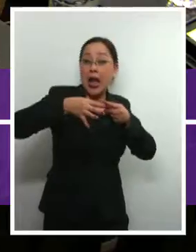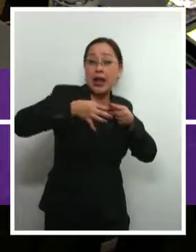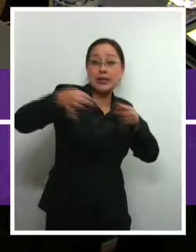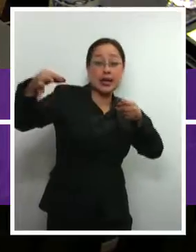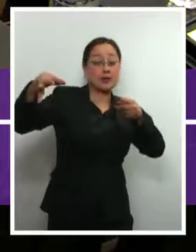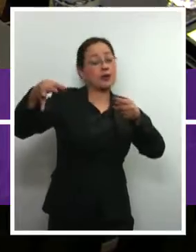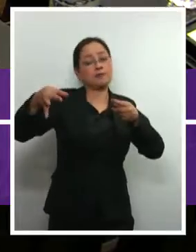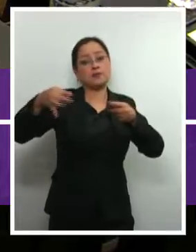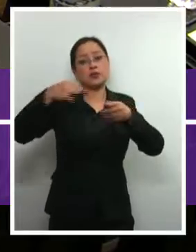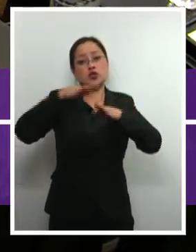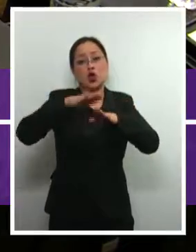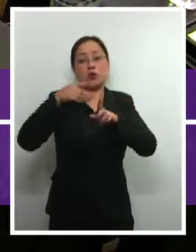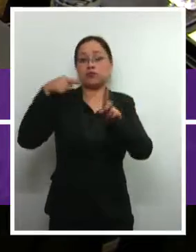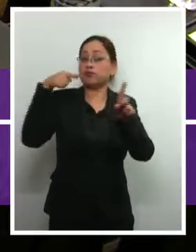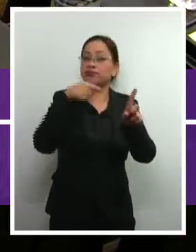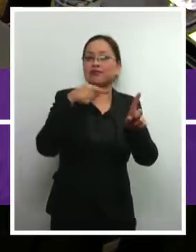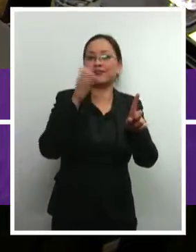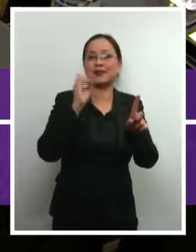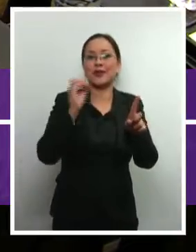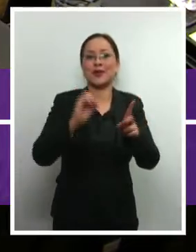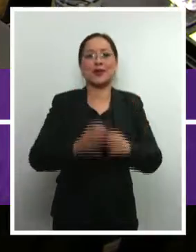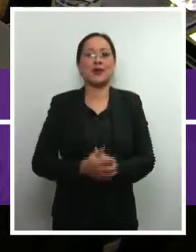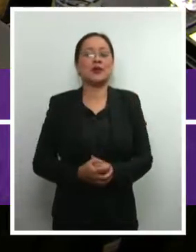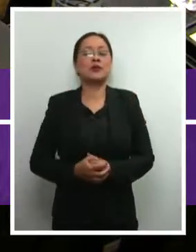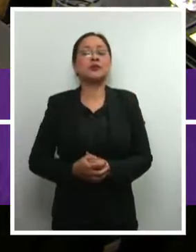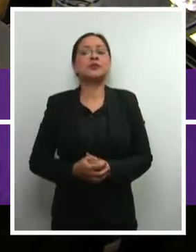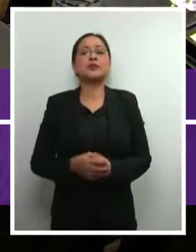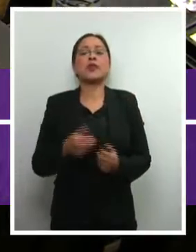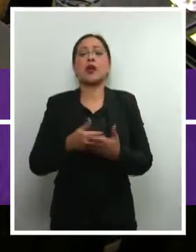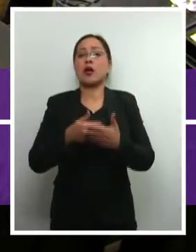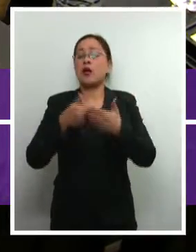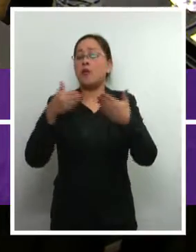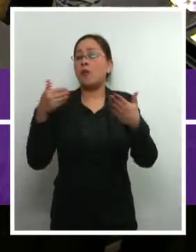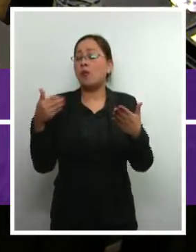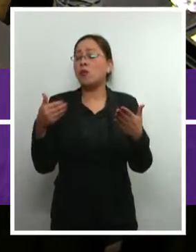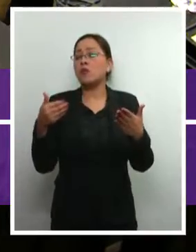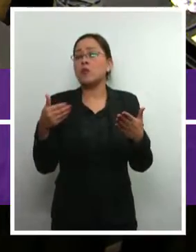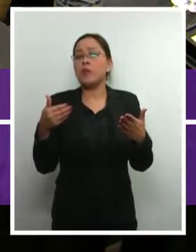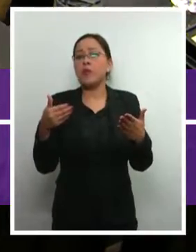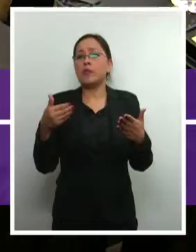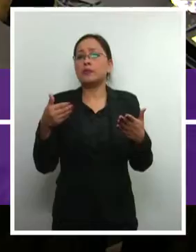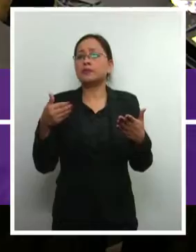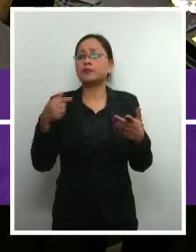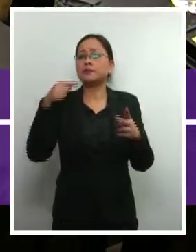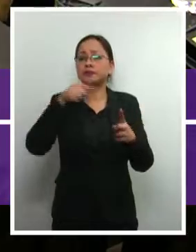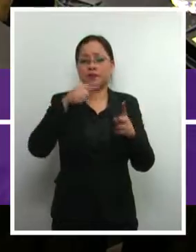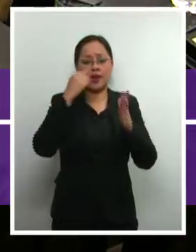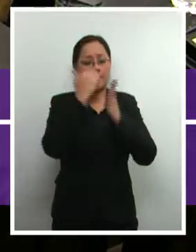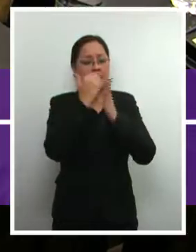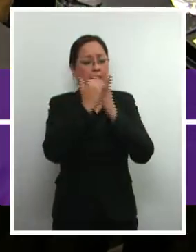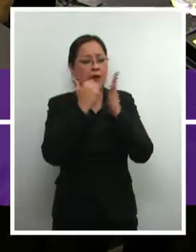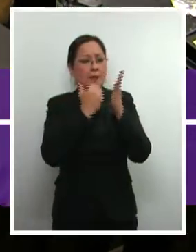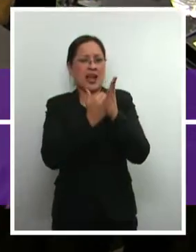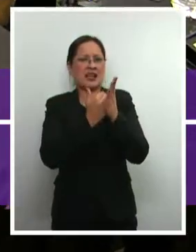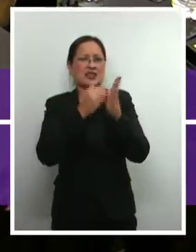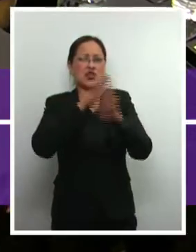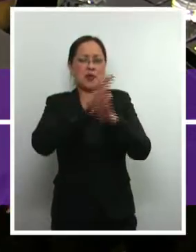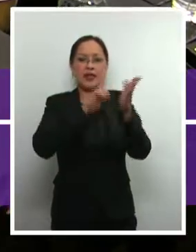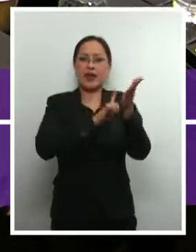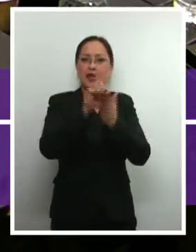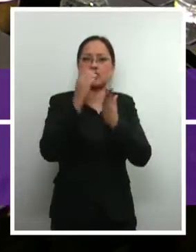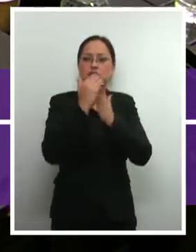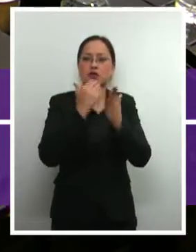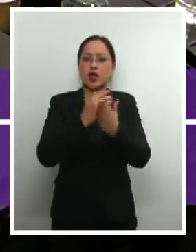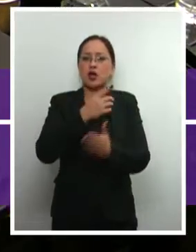habló en otro sentido. Me refiero primero al asunto de principios generales. Tuve